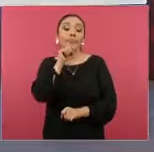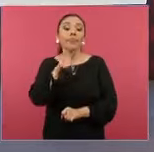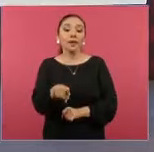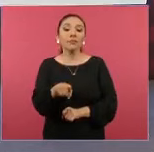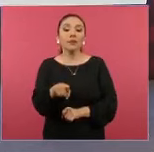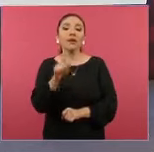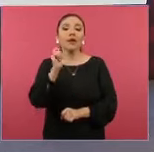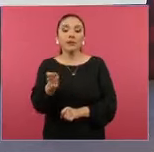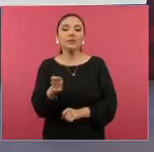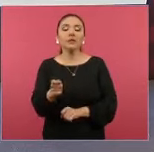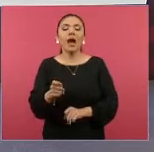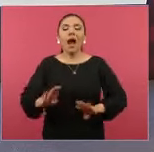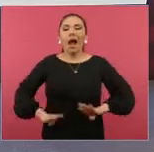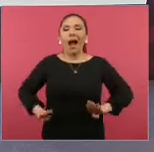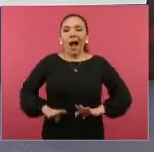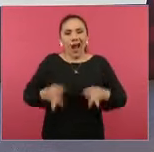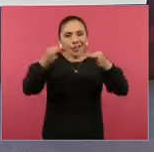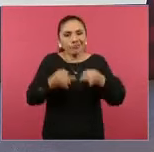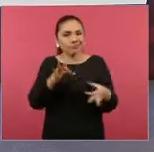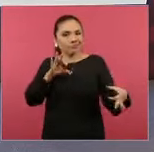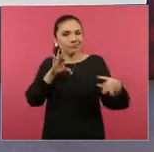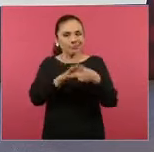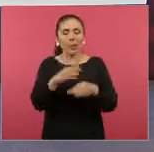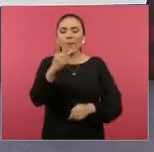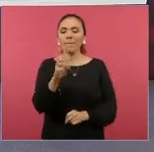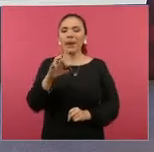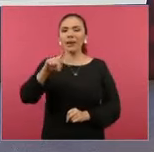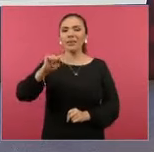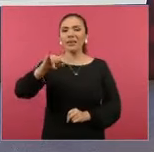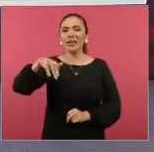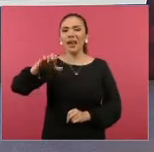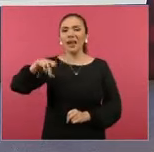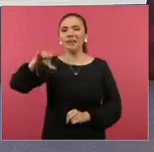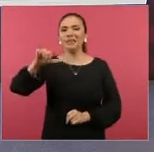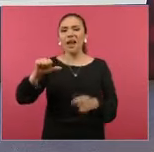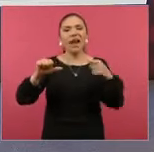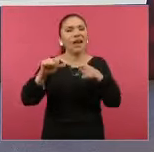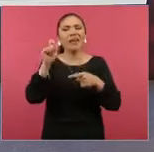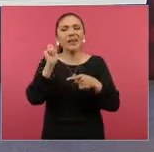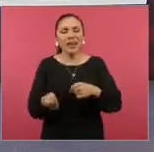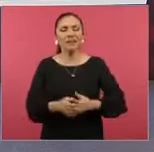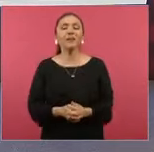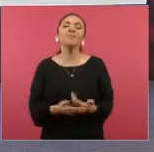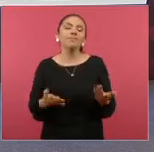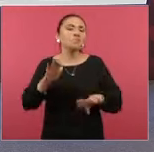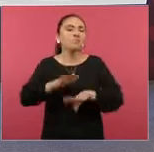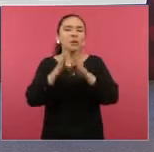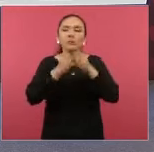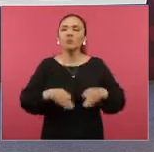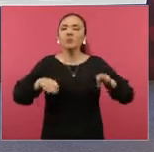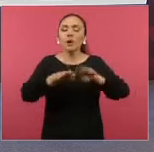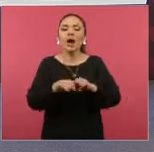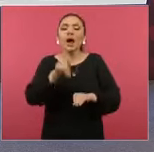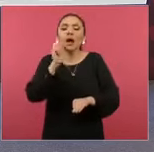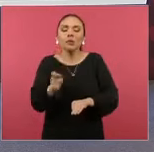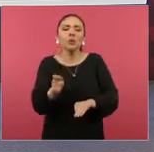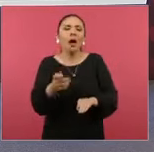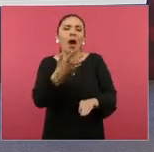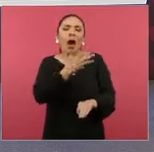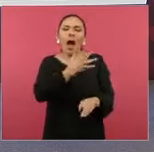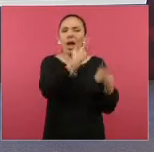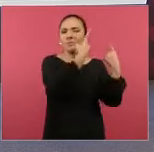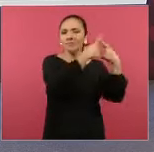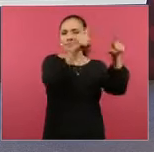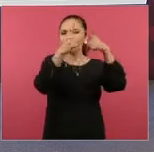también de la pertinencia. Cuando hablamos de la pertinencia, nos estamos refiriendo fundamentalmente a la enorme